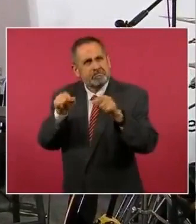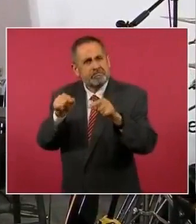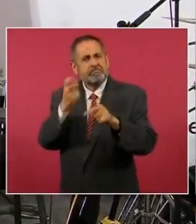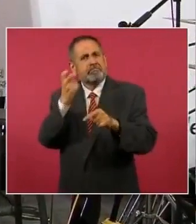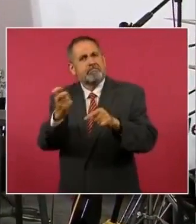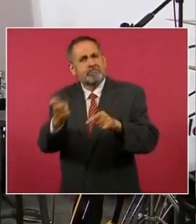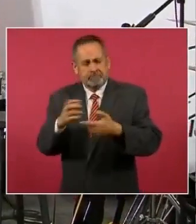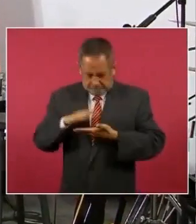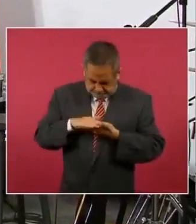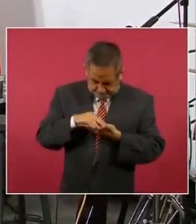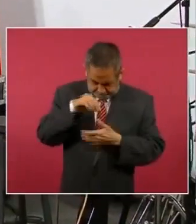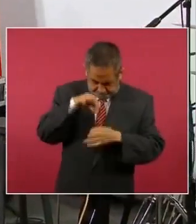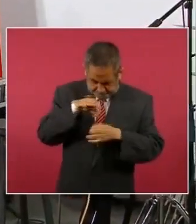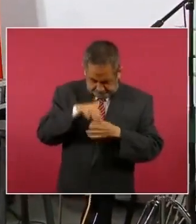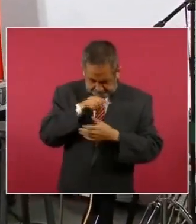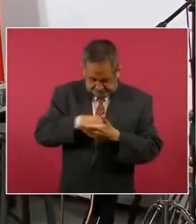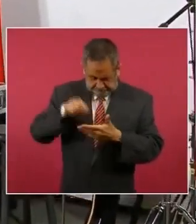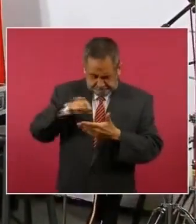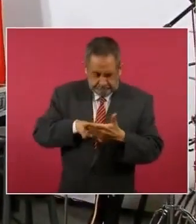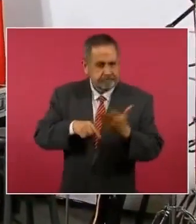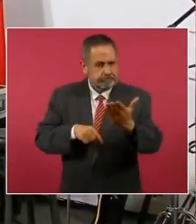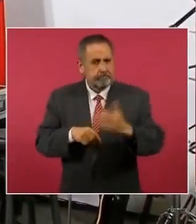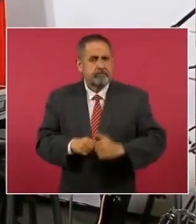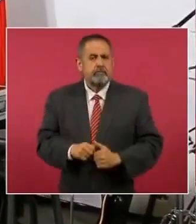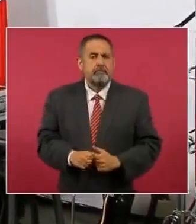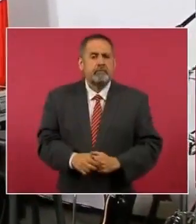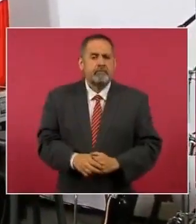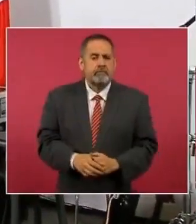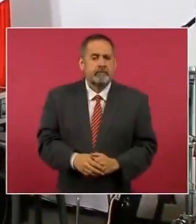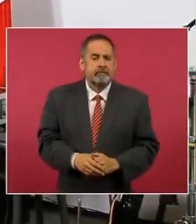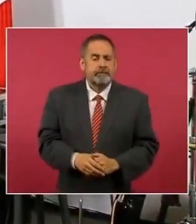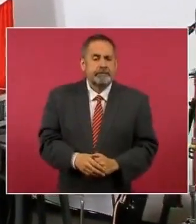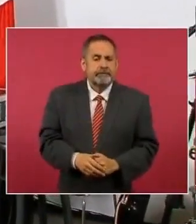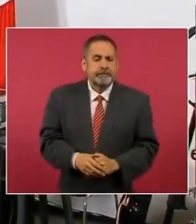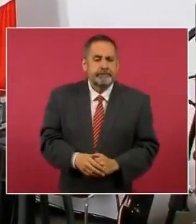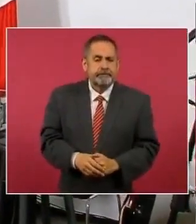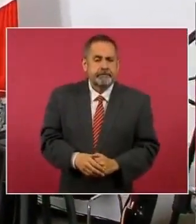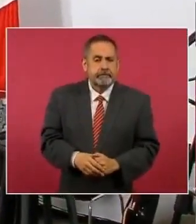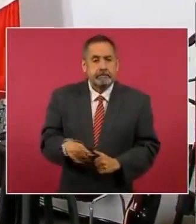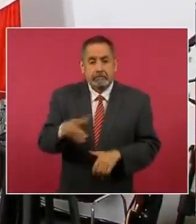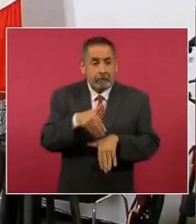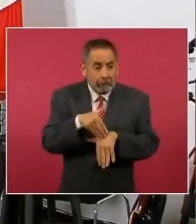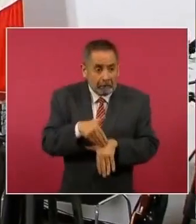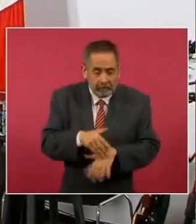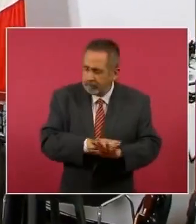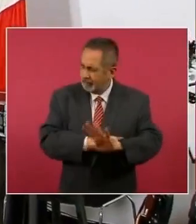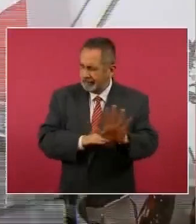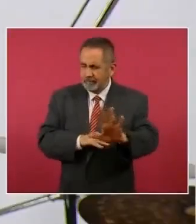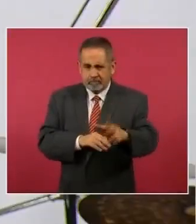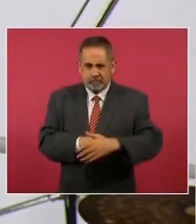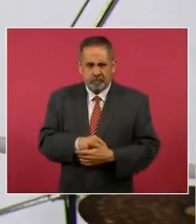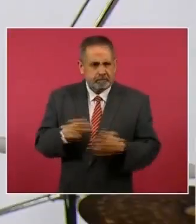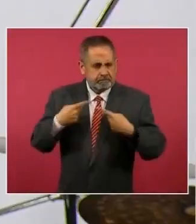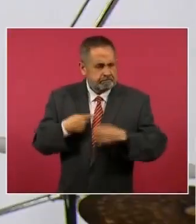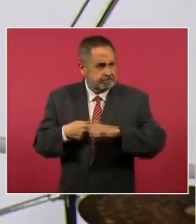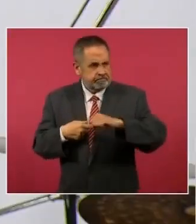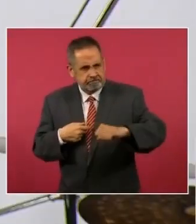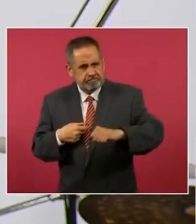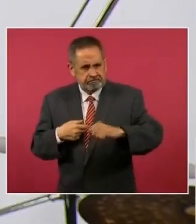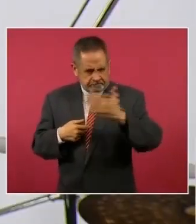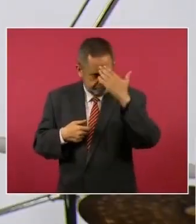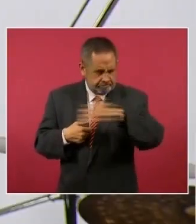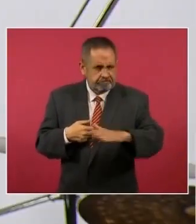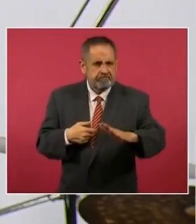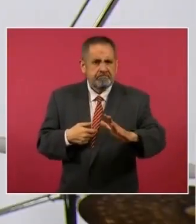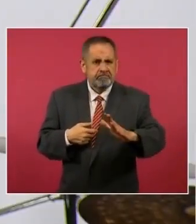696 agresiones a la prensa no son normales en un sistema o en una sociedad que aspira a ser democrática. Entonces, sí, efectivamente, el